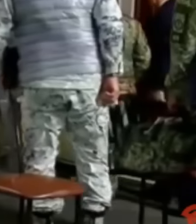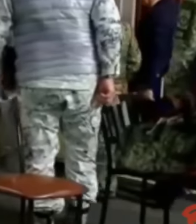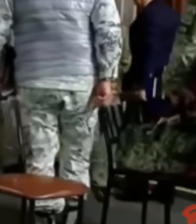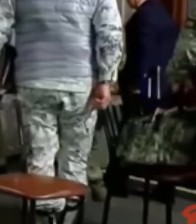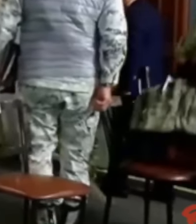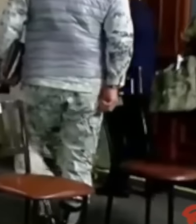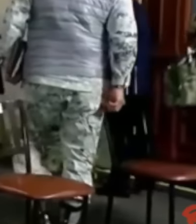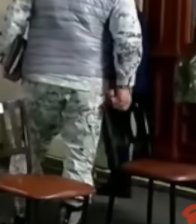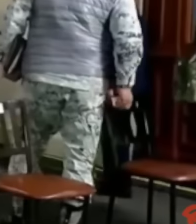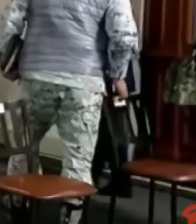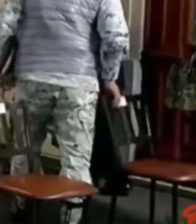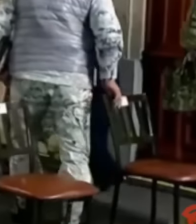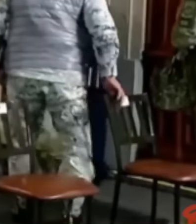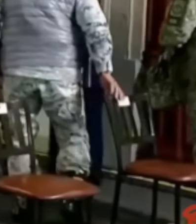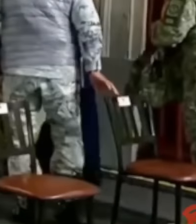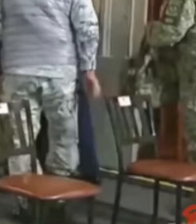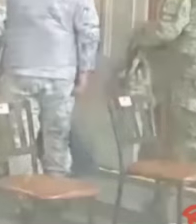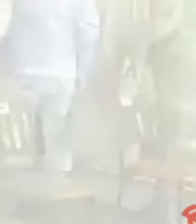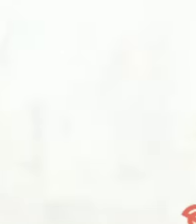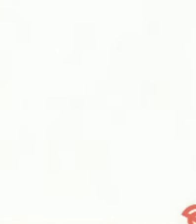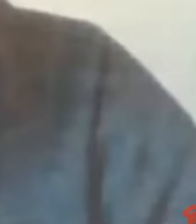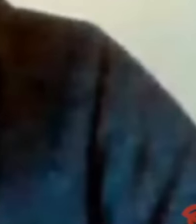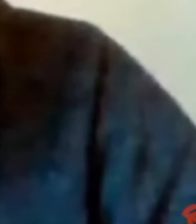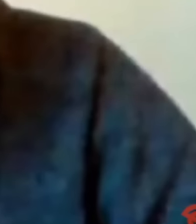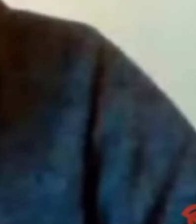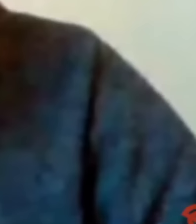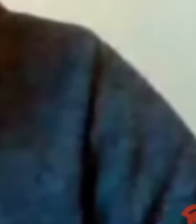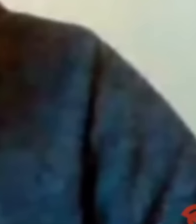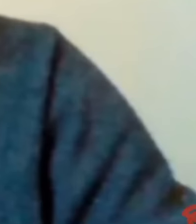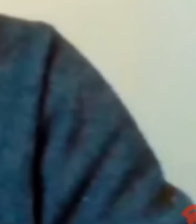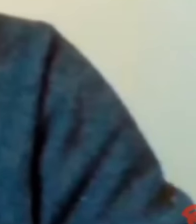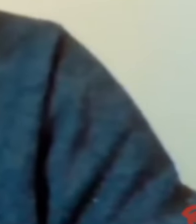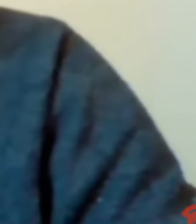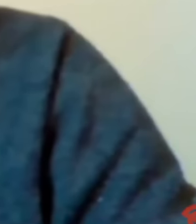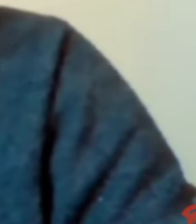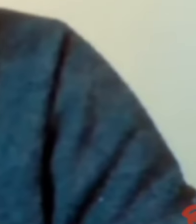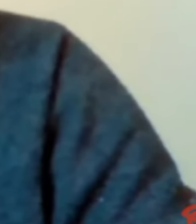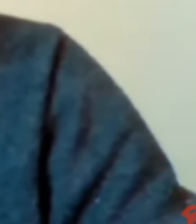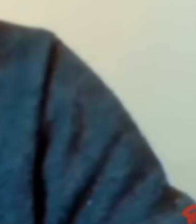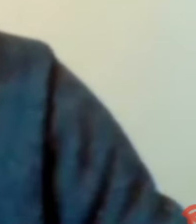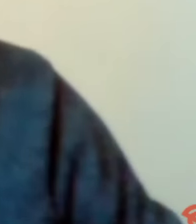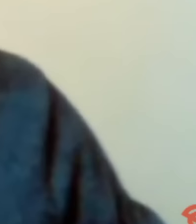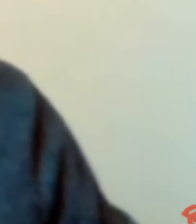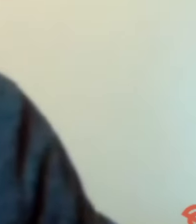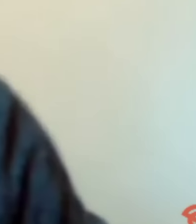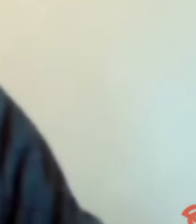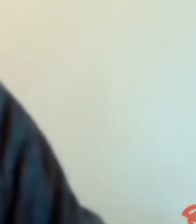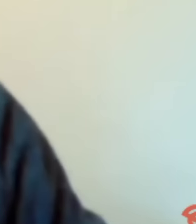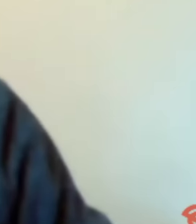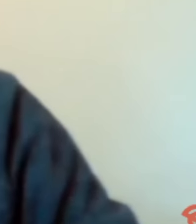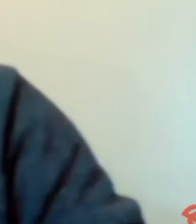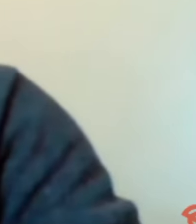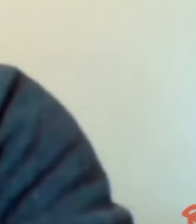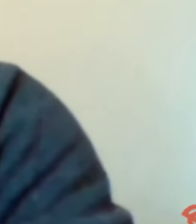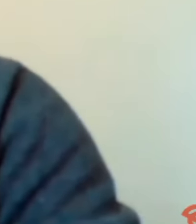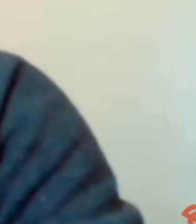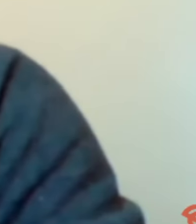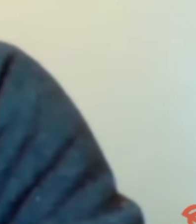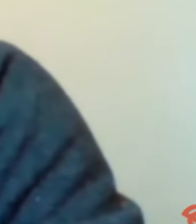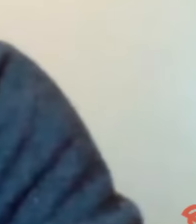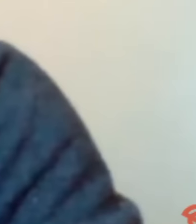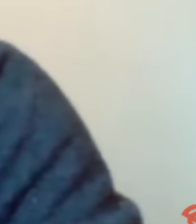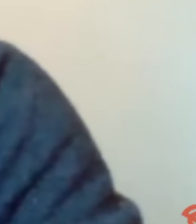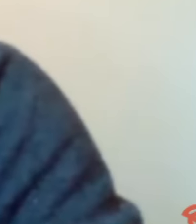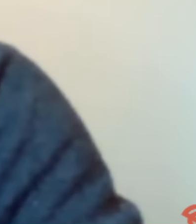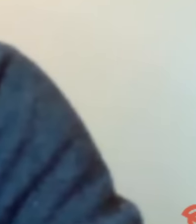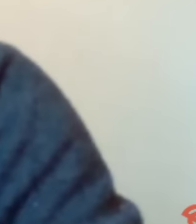Bueno, pues así concluye esta conferencia de prensa mañanera del presidente Andrés Manuel López Obrador, una conferencia en la que le respondió pues todo